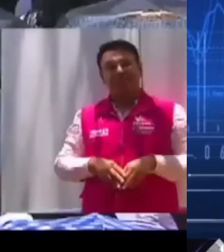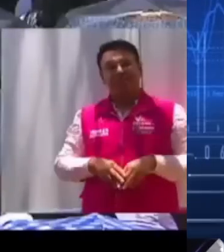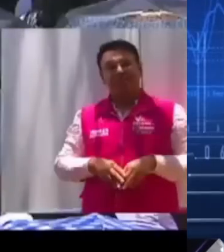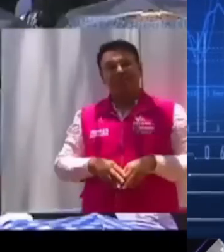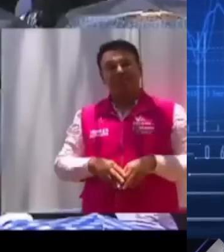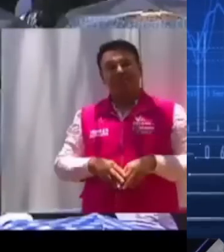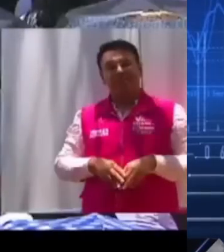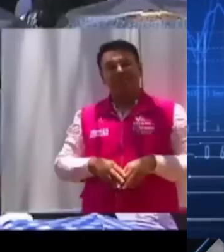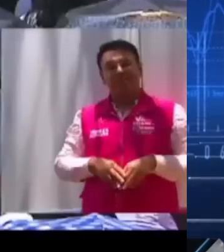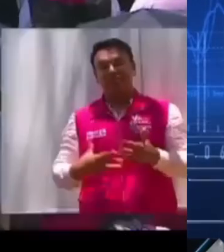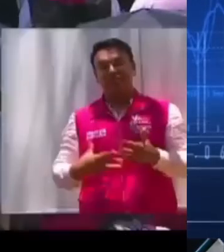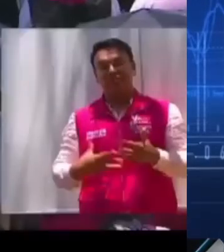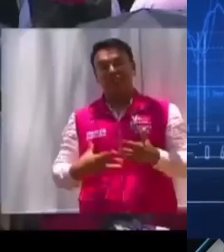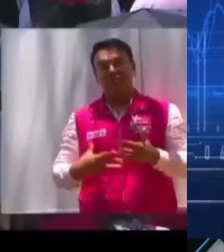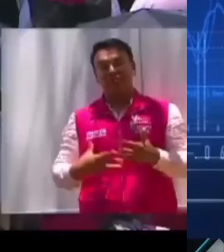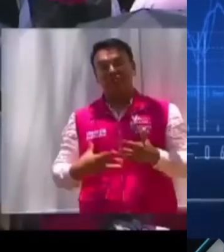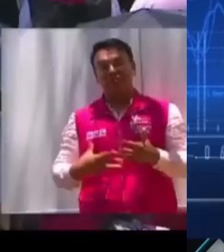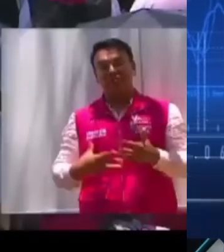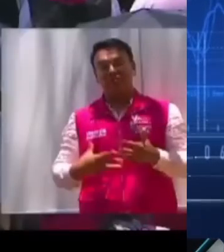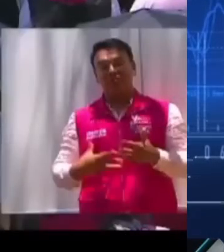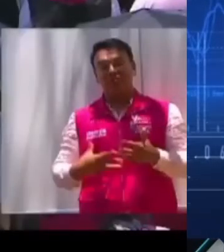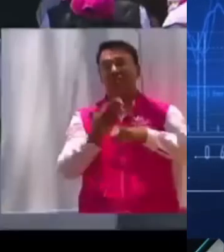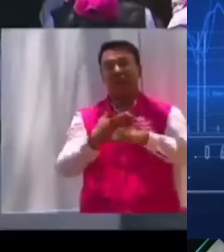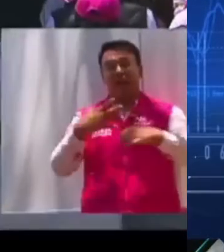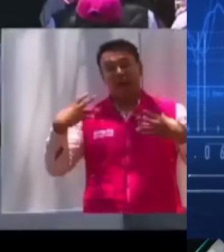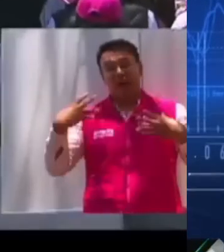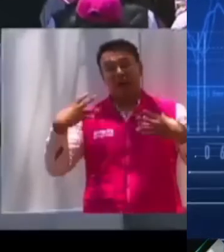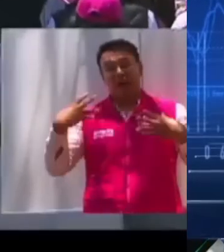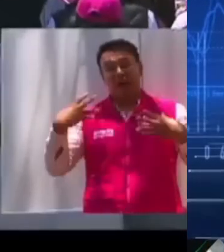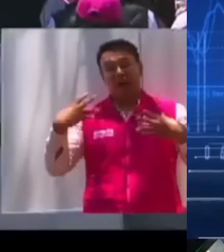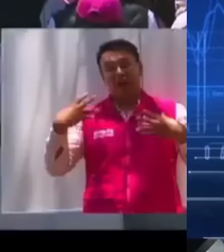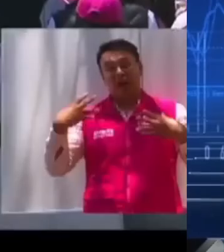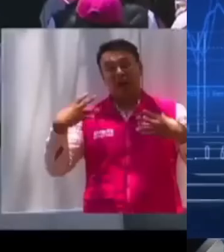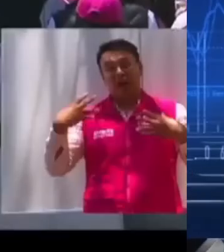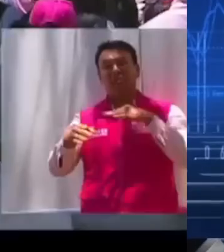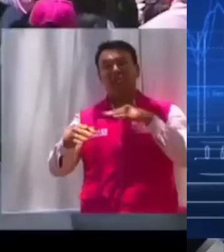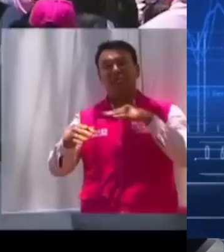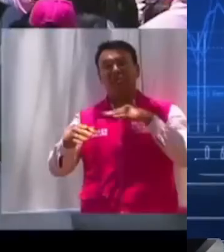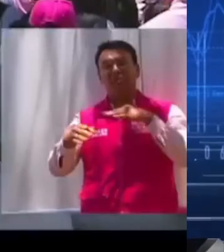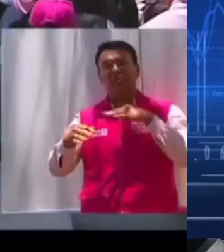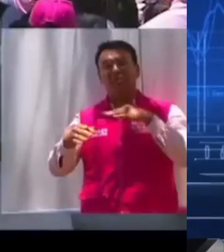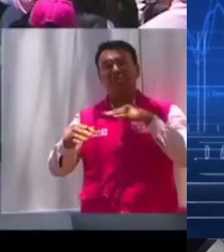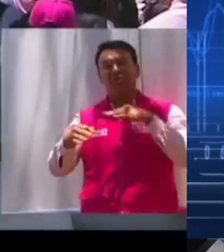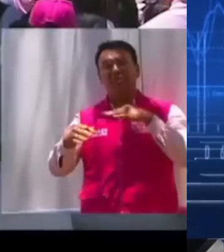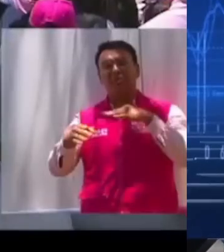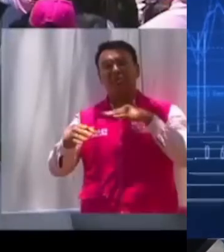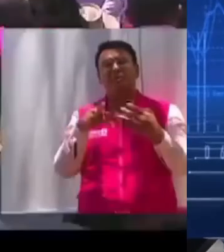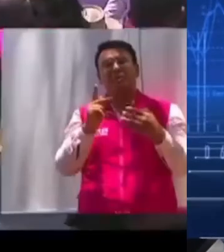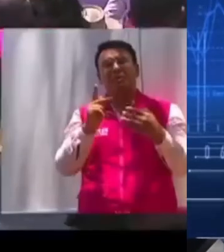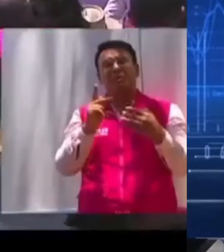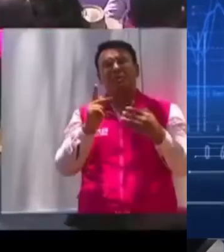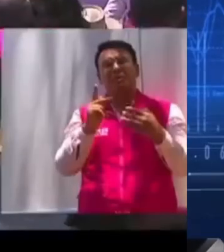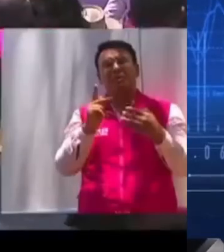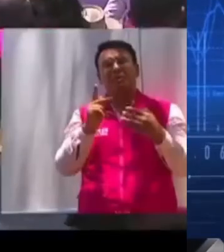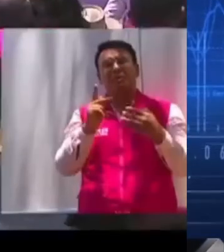responsabilidad trabajar de la mano con los partidos pero sobre todo con la gente que no milita